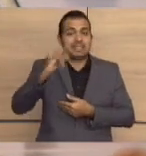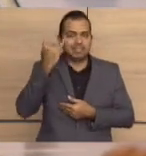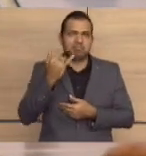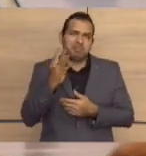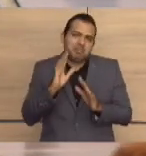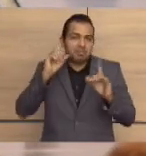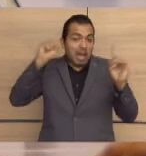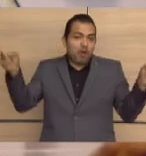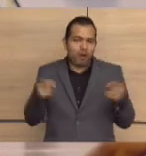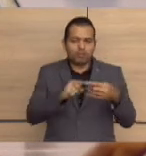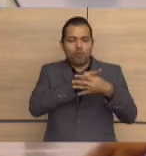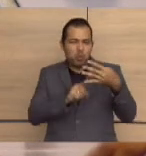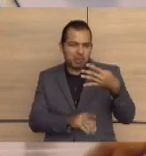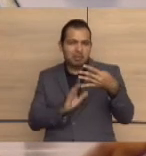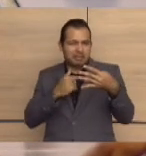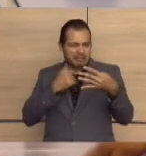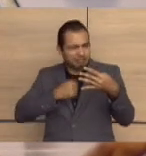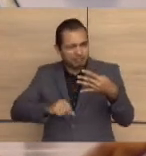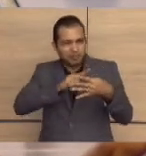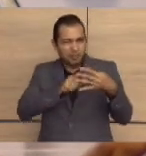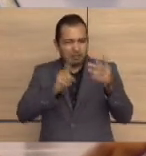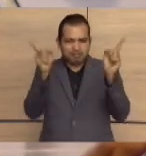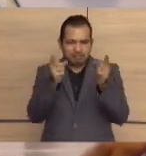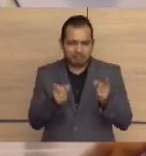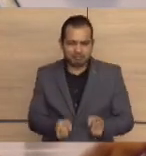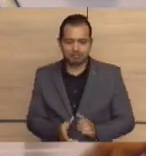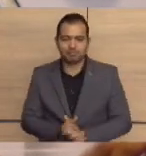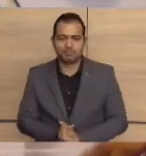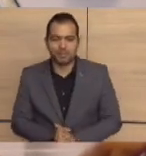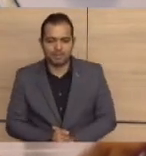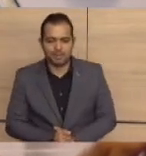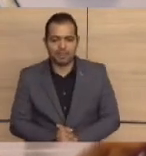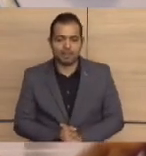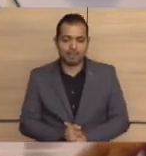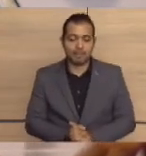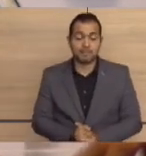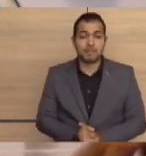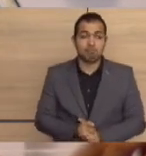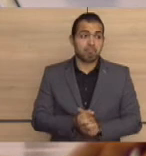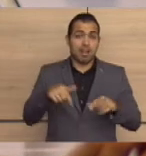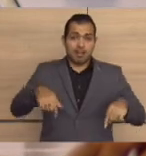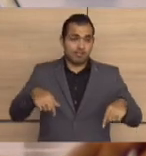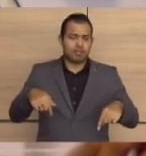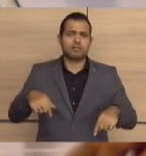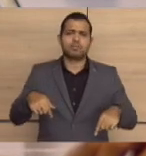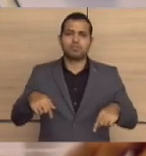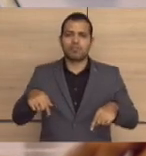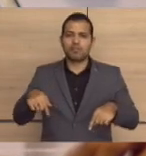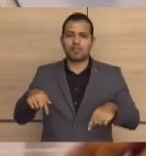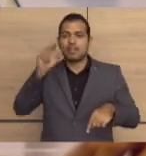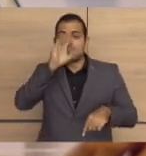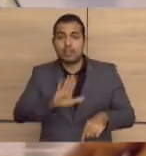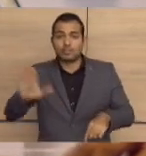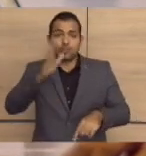nos estamos encontrando por primera vez, y es como el primer mensaje. Ministra, fueron más de 73 foros que hicimos previo donde